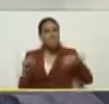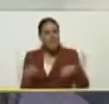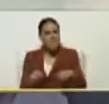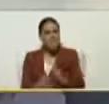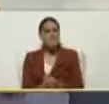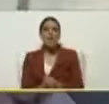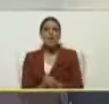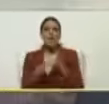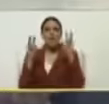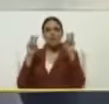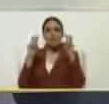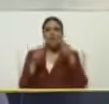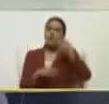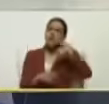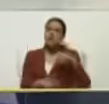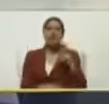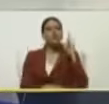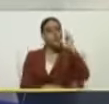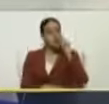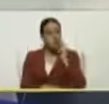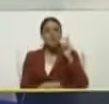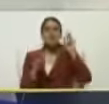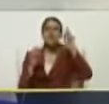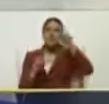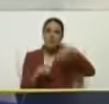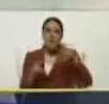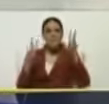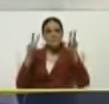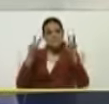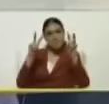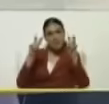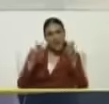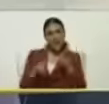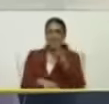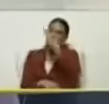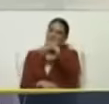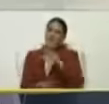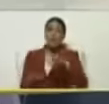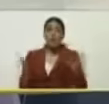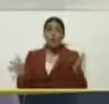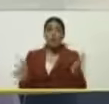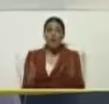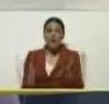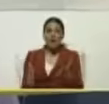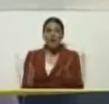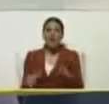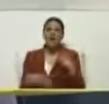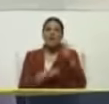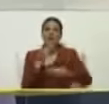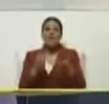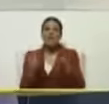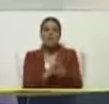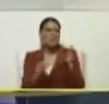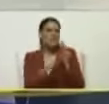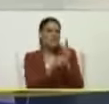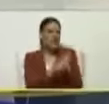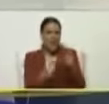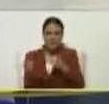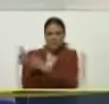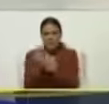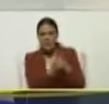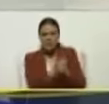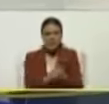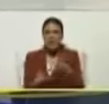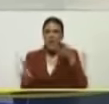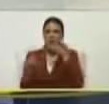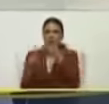nosotros somos bolivarianos también. Y lo primero que hicieron cuando ganaron fue venir por la venganza.